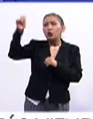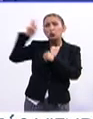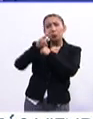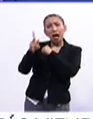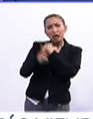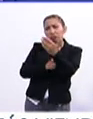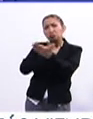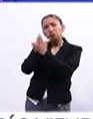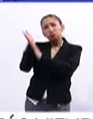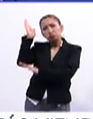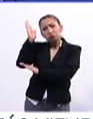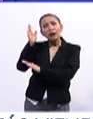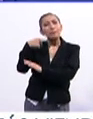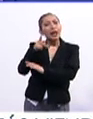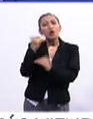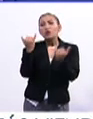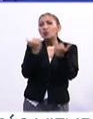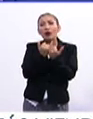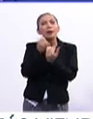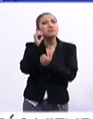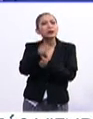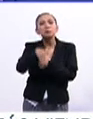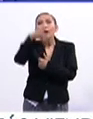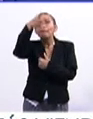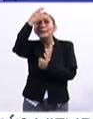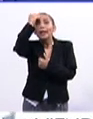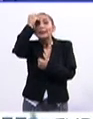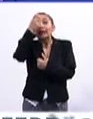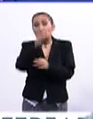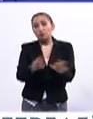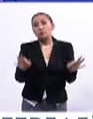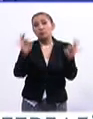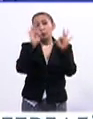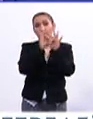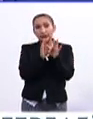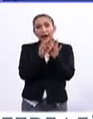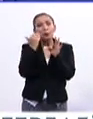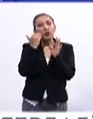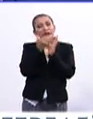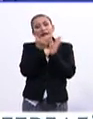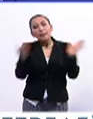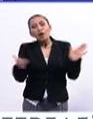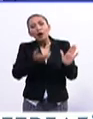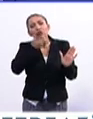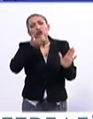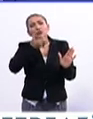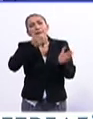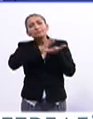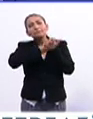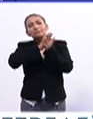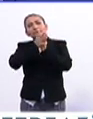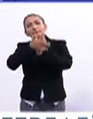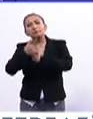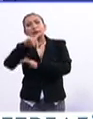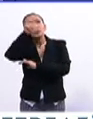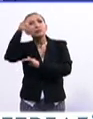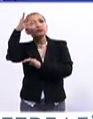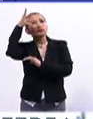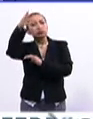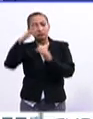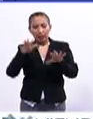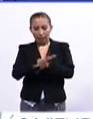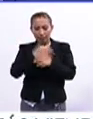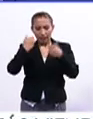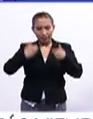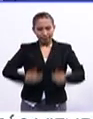extranjero, pero finalmente todo conlleva un aprendizaje, como dices tú, una etapa de adaptación, pero creo que te hace ser una persona